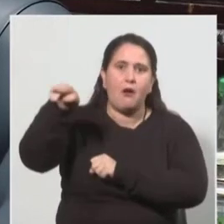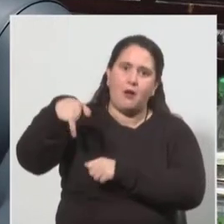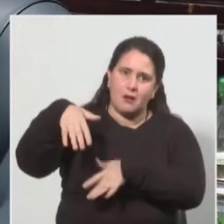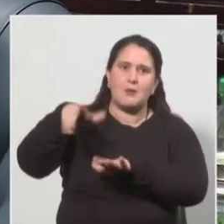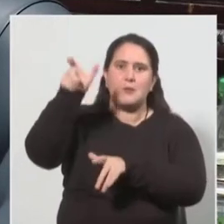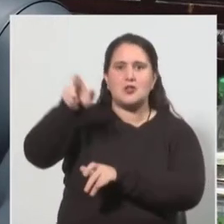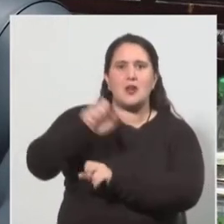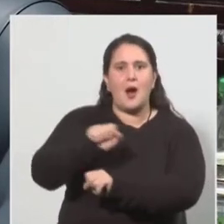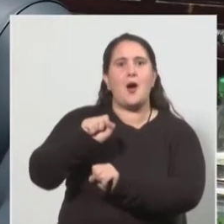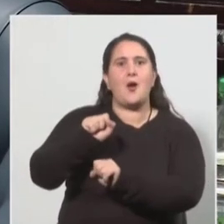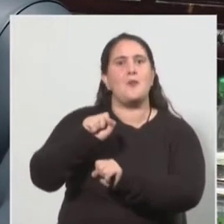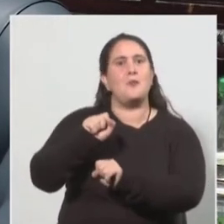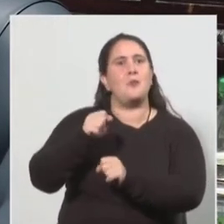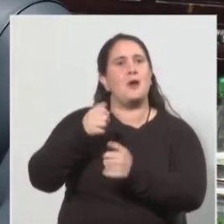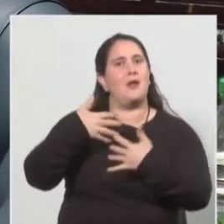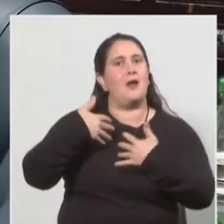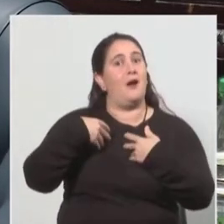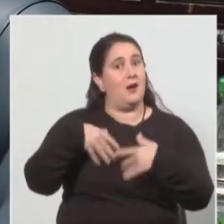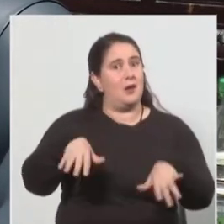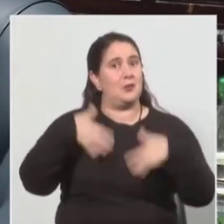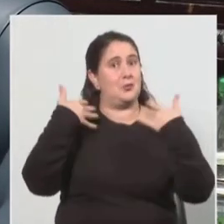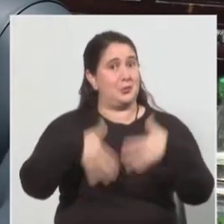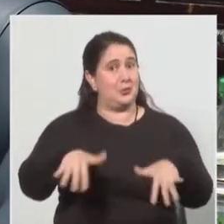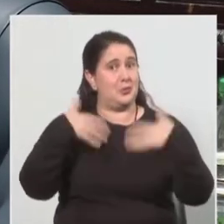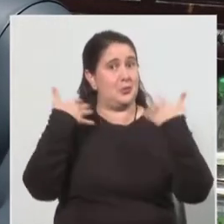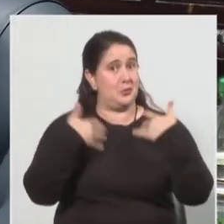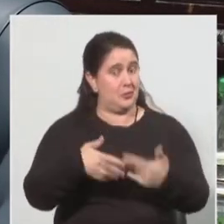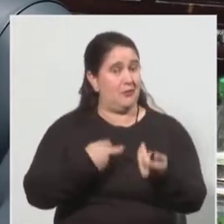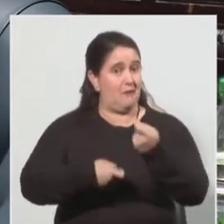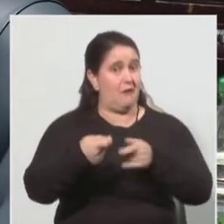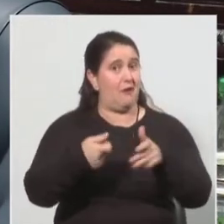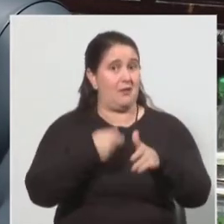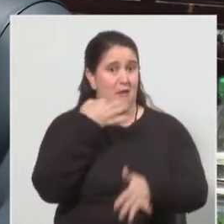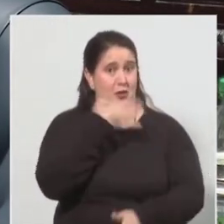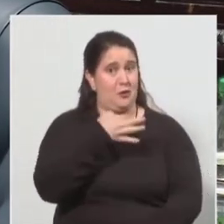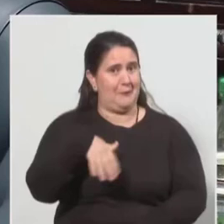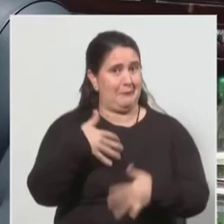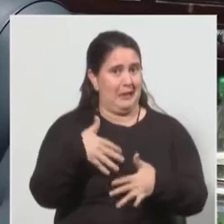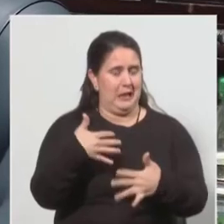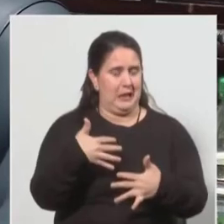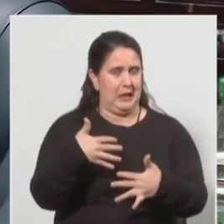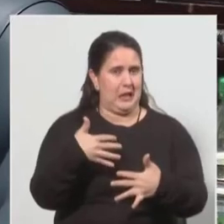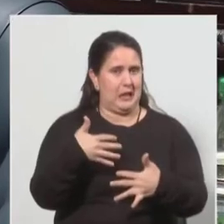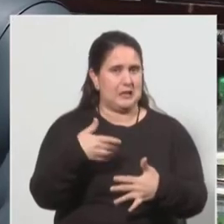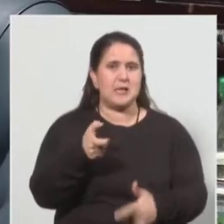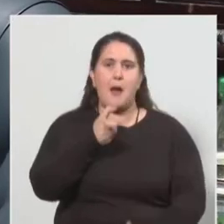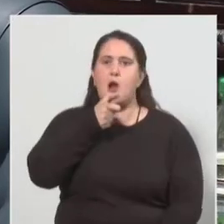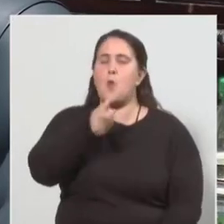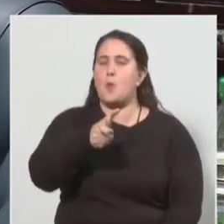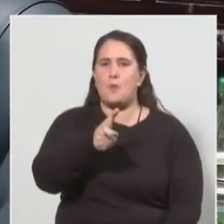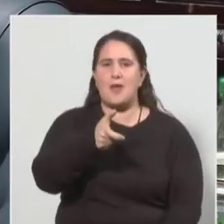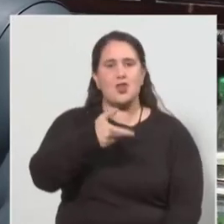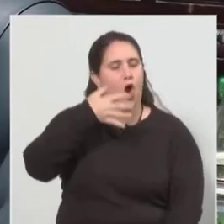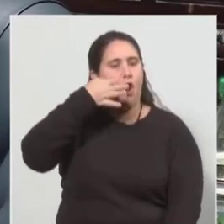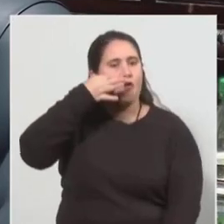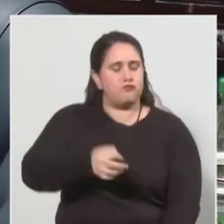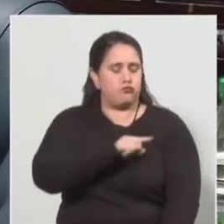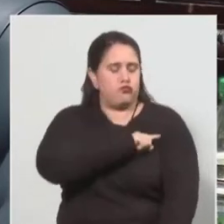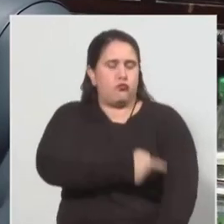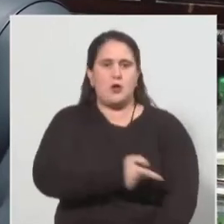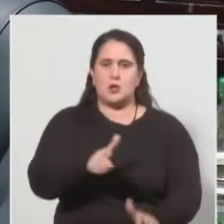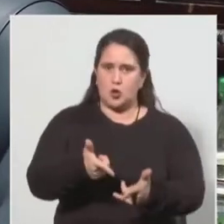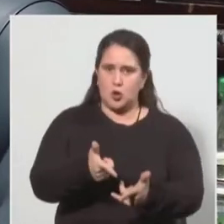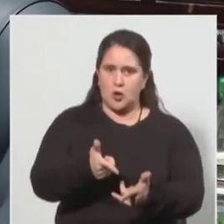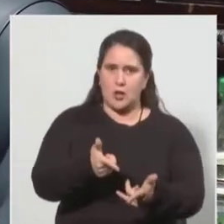quizá pueda acumular muchas millas por el mundo. Si las razones no son contundentes, entonces no solo